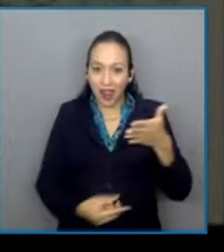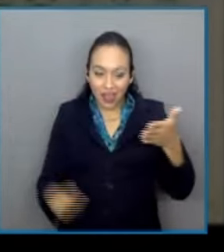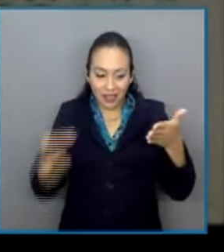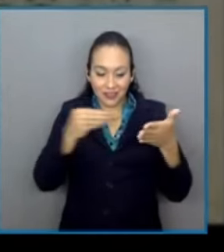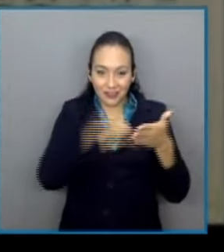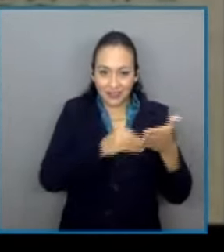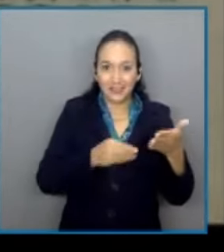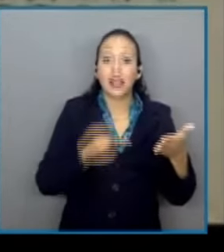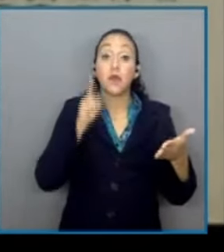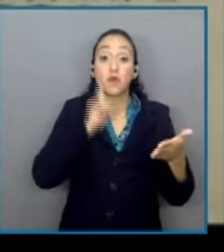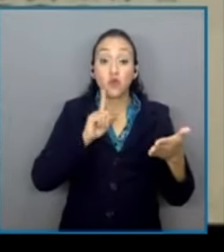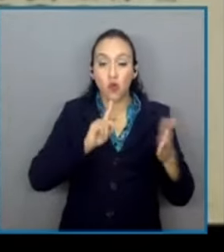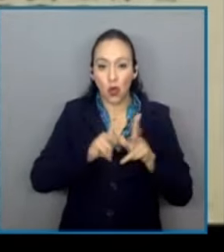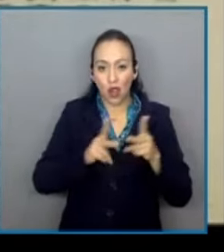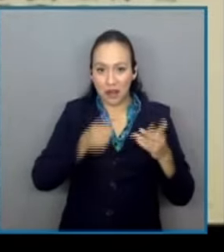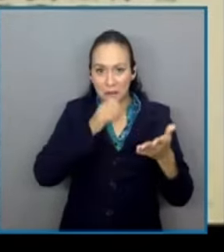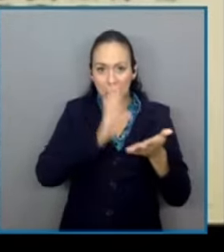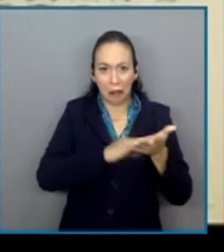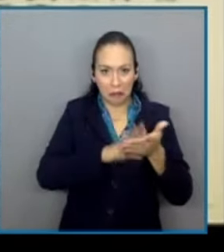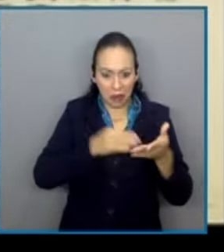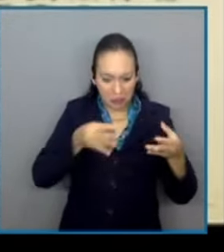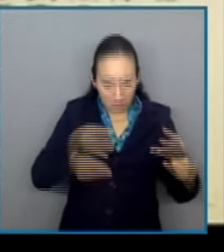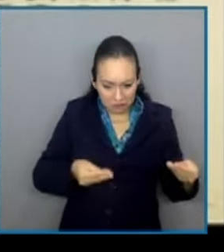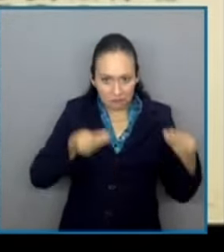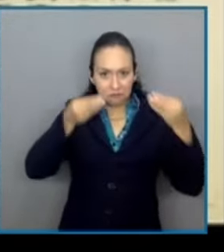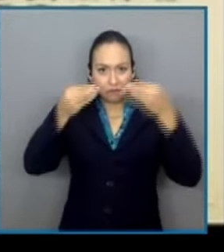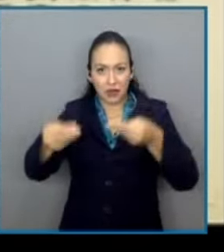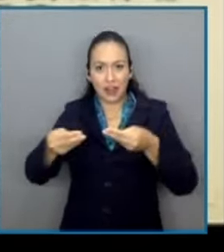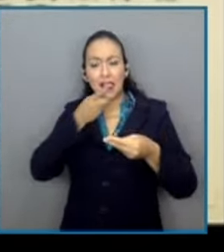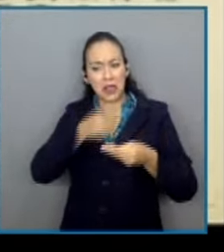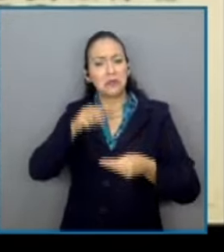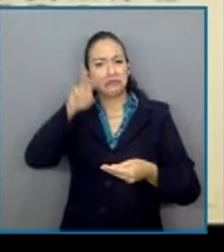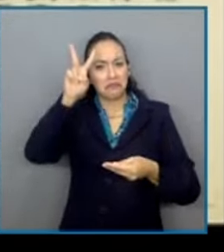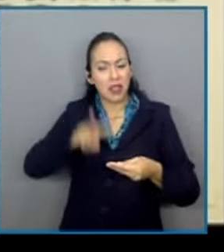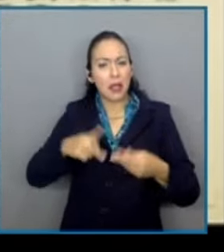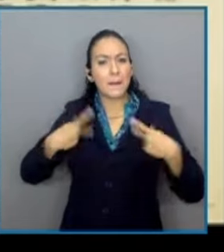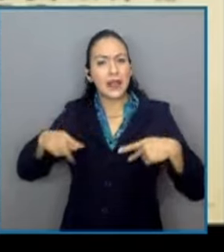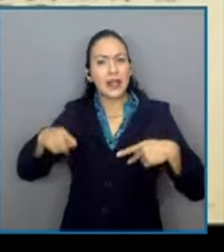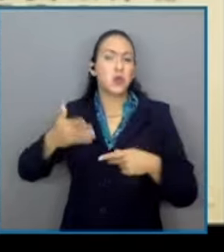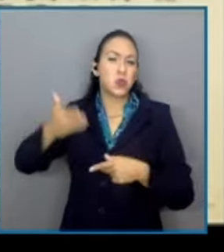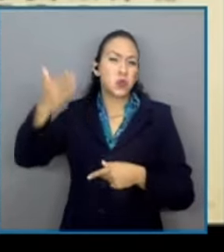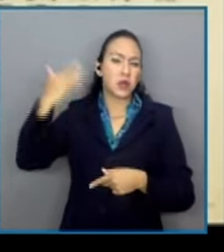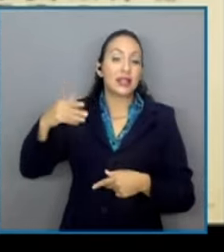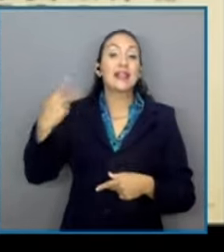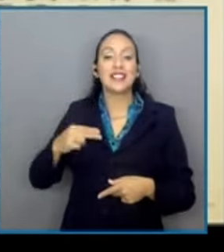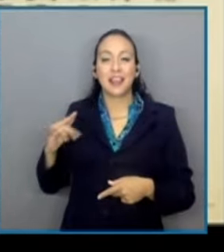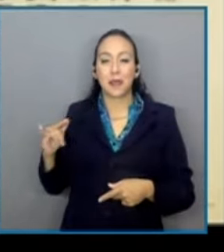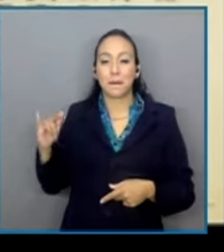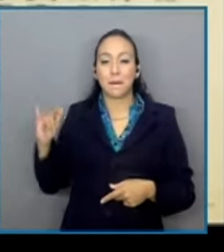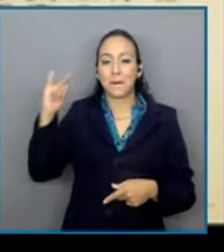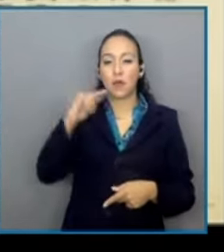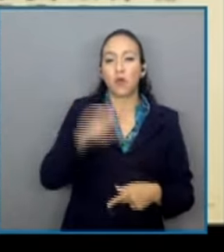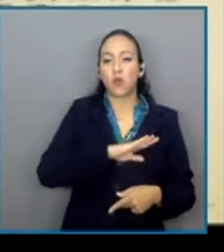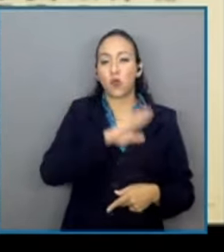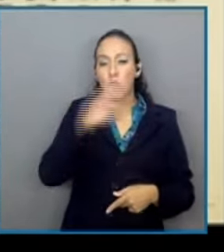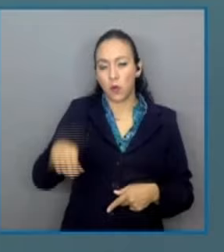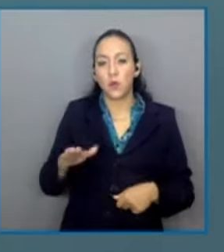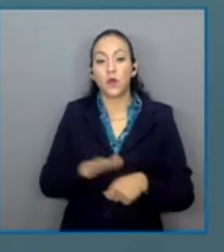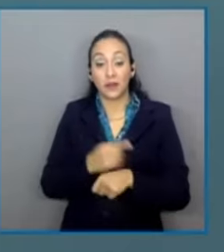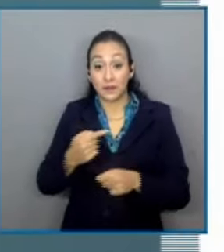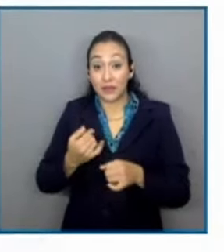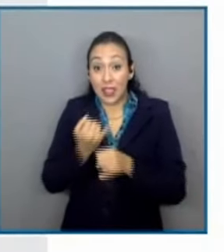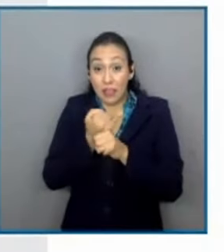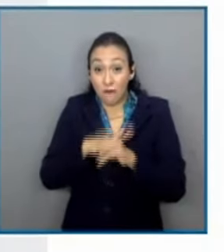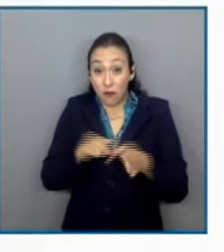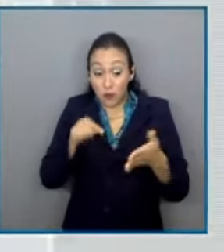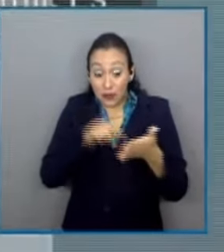documentos correspondientes de dichas acciones denominadas vuelos de la muerte, pues la información revelada corresponde a uno de los